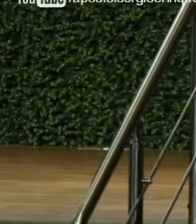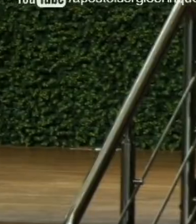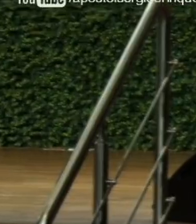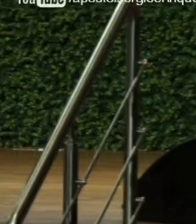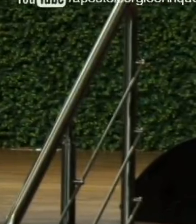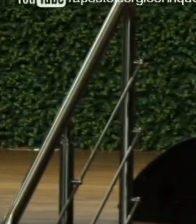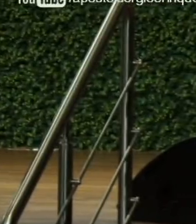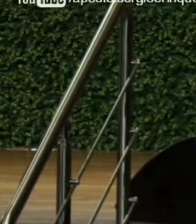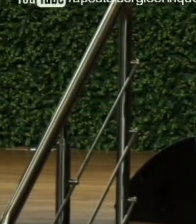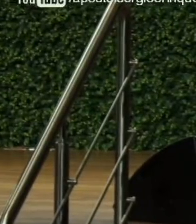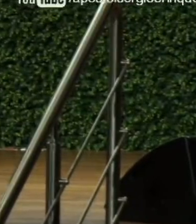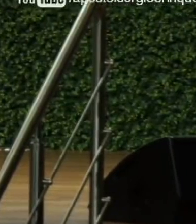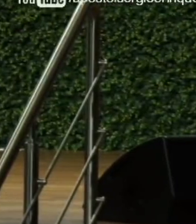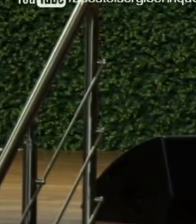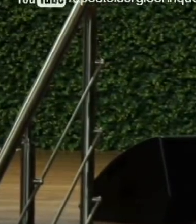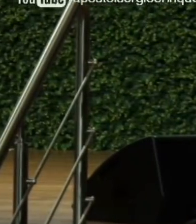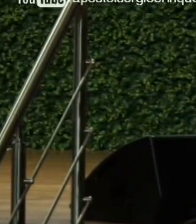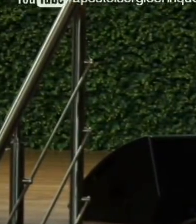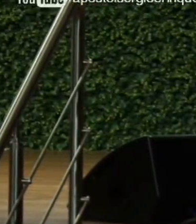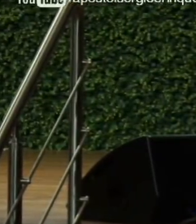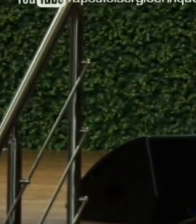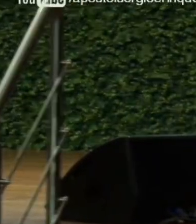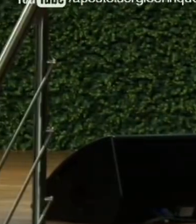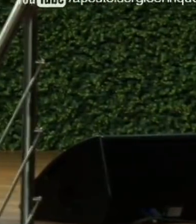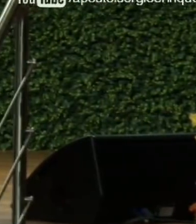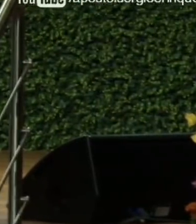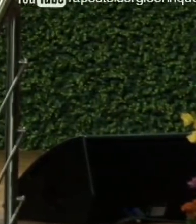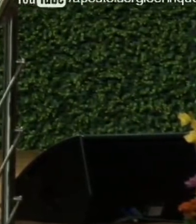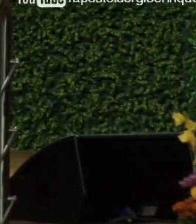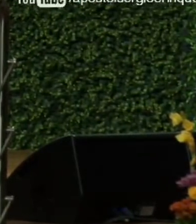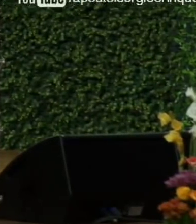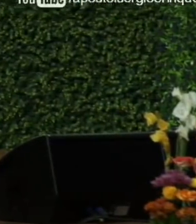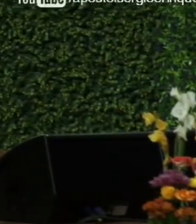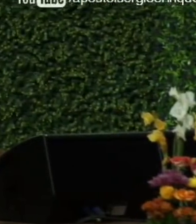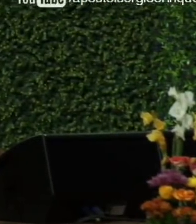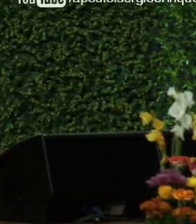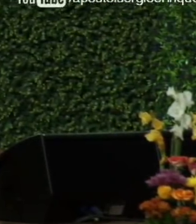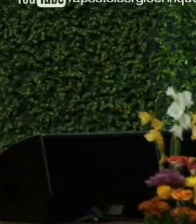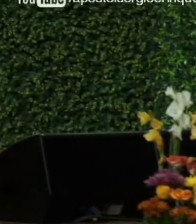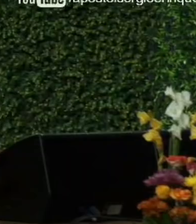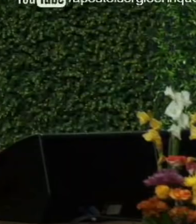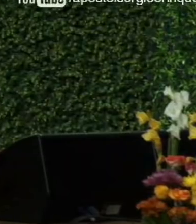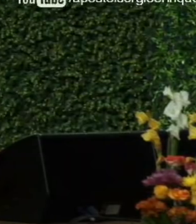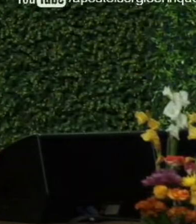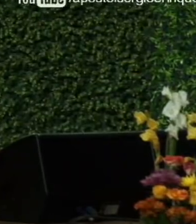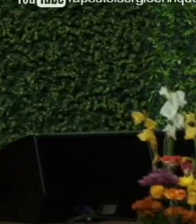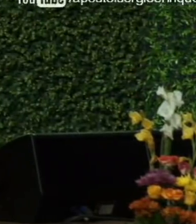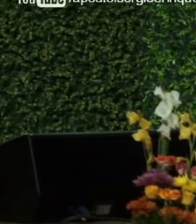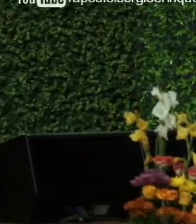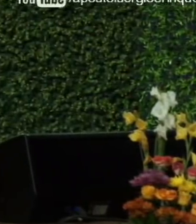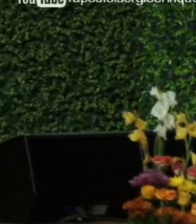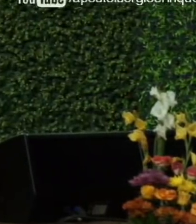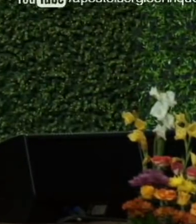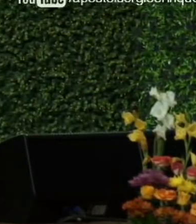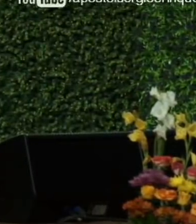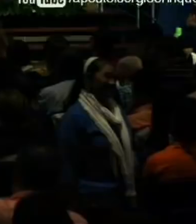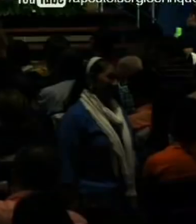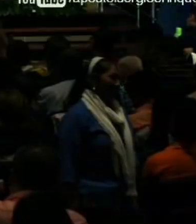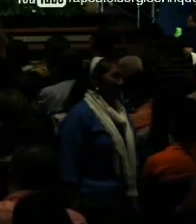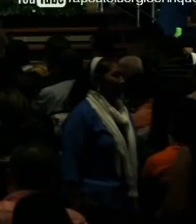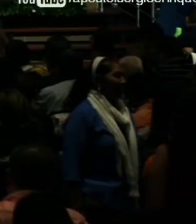lo que cada año ha tenido que ver con algunas letras hebreas, procurando ahí rascar algo de